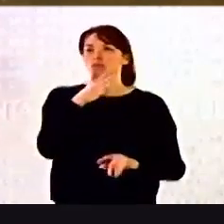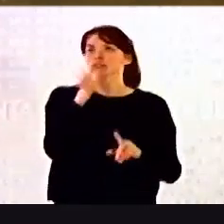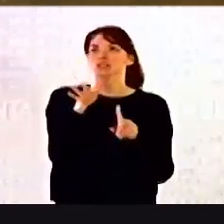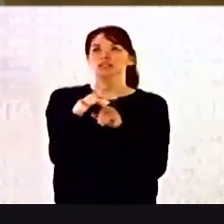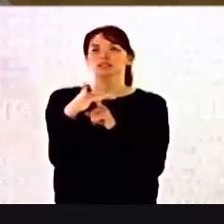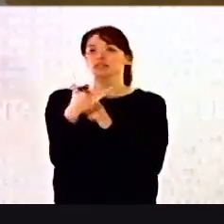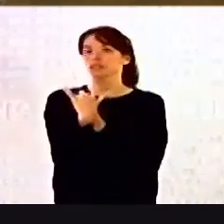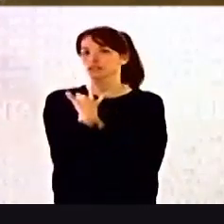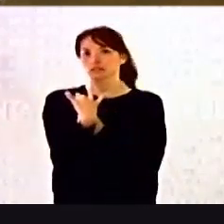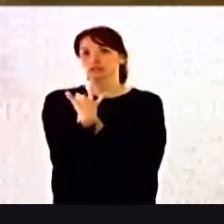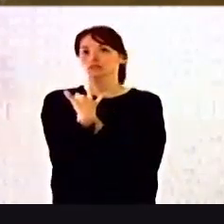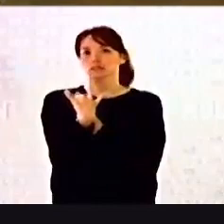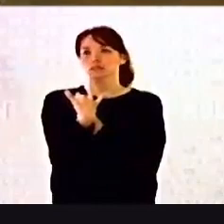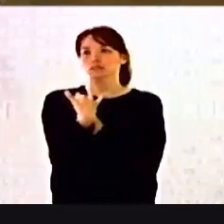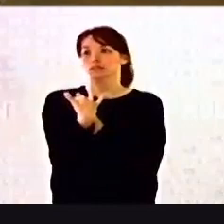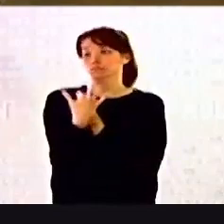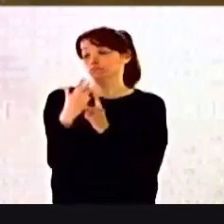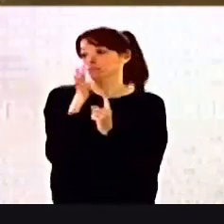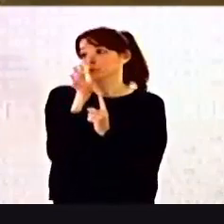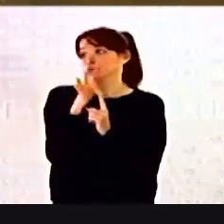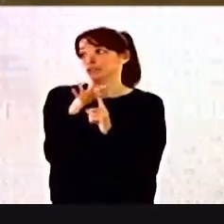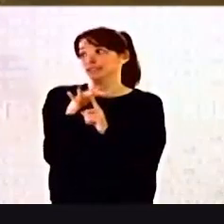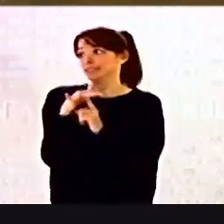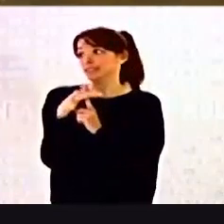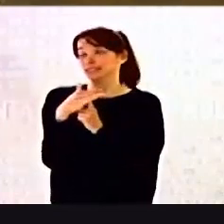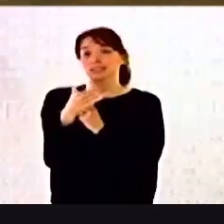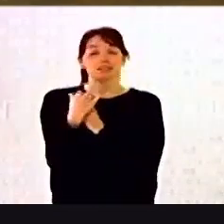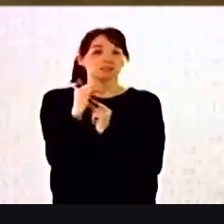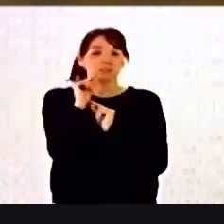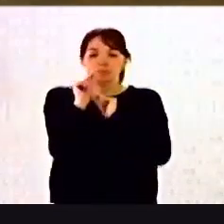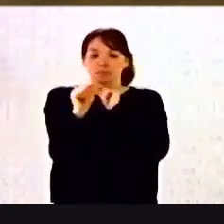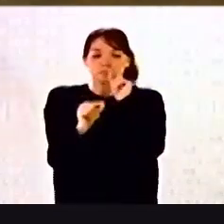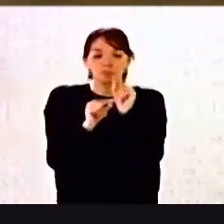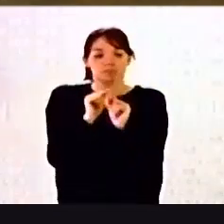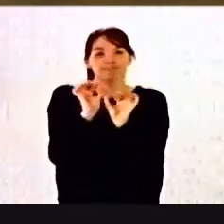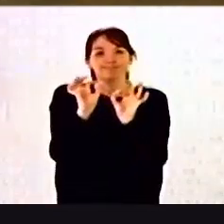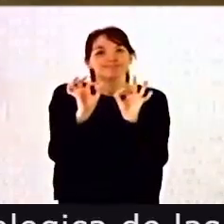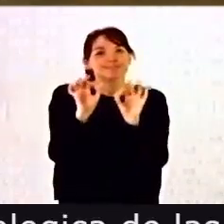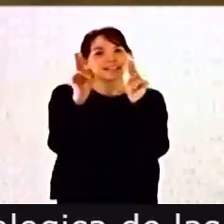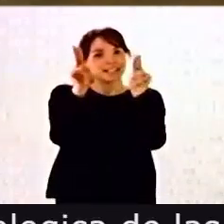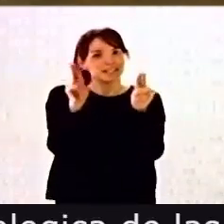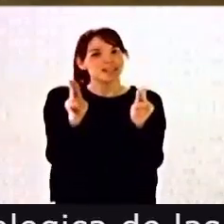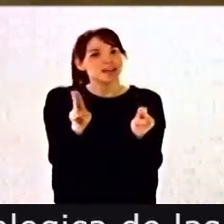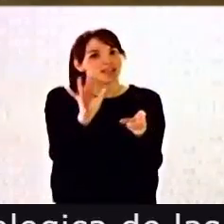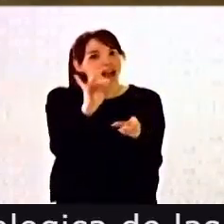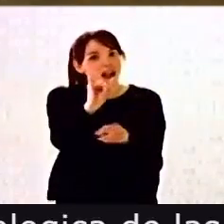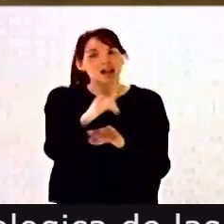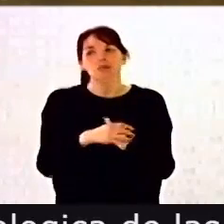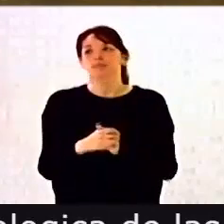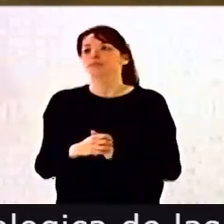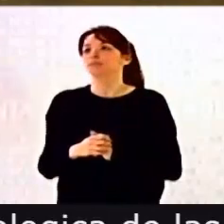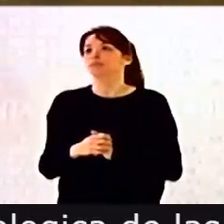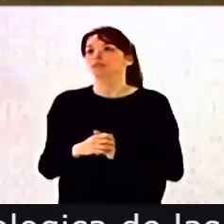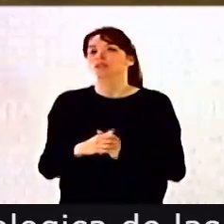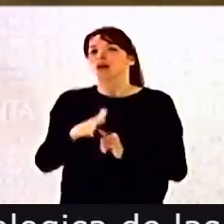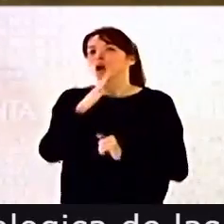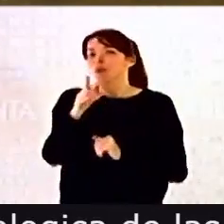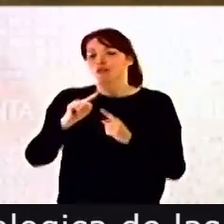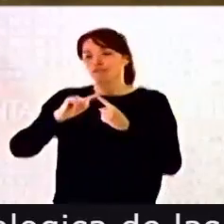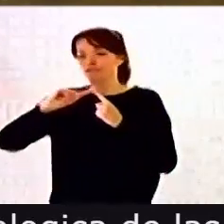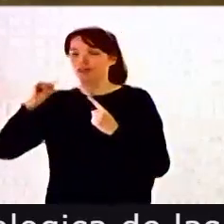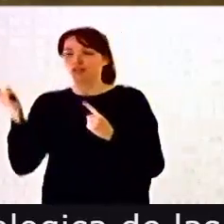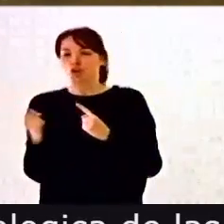situación epidemiológica que tienen nuestras residencias y por no introducir más